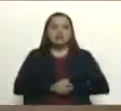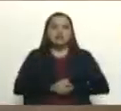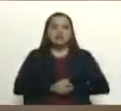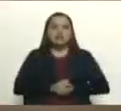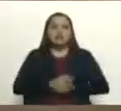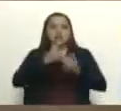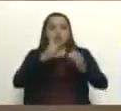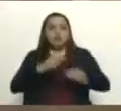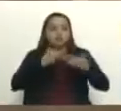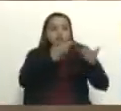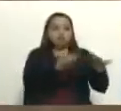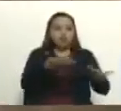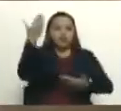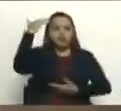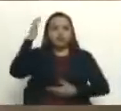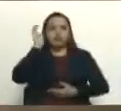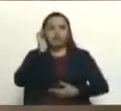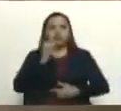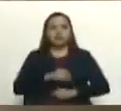Tibisay.